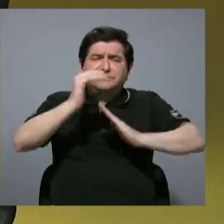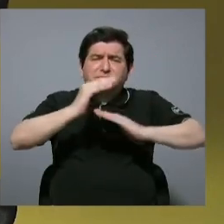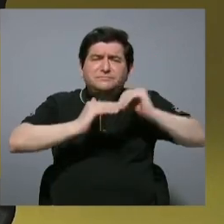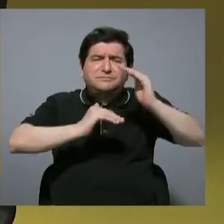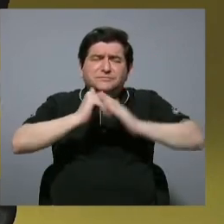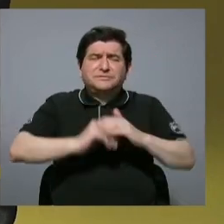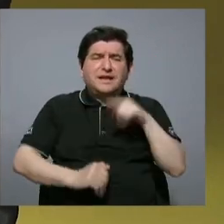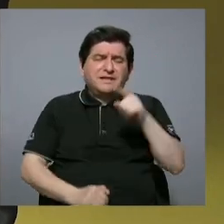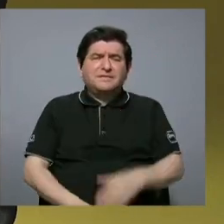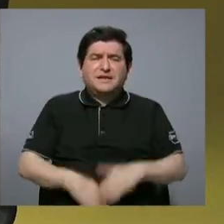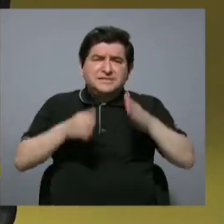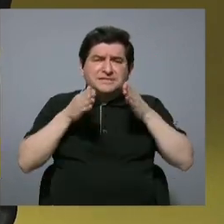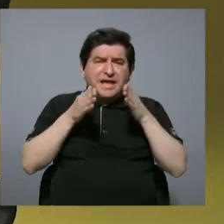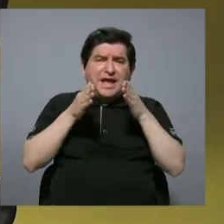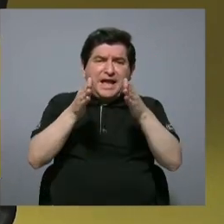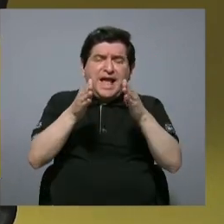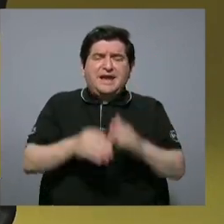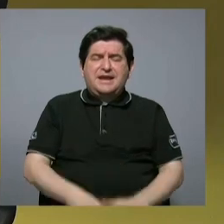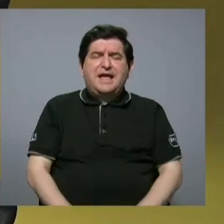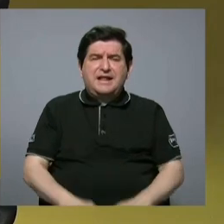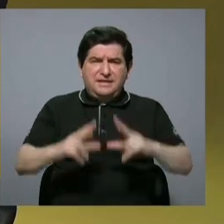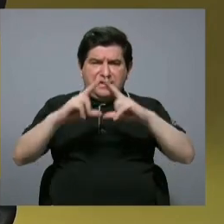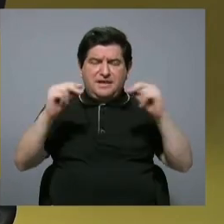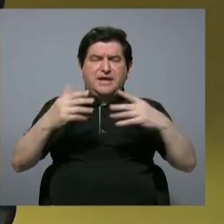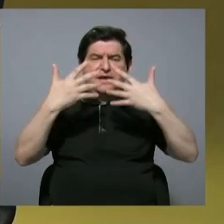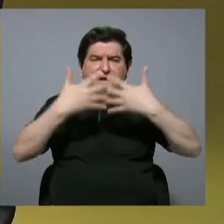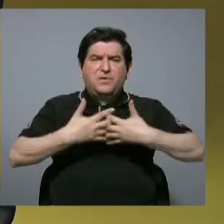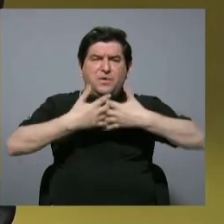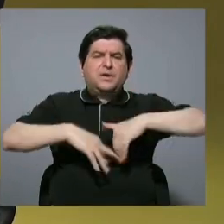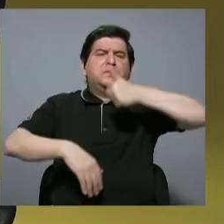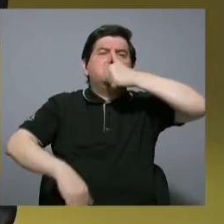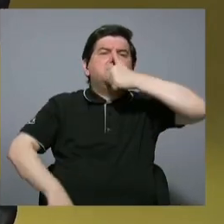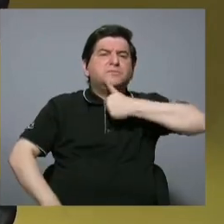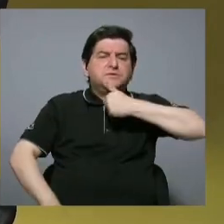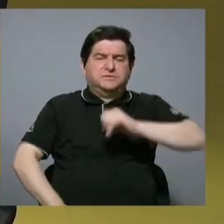del canal de Nicaragua por una empresa privada.